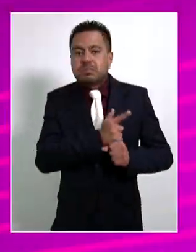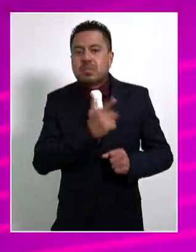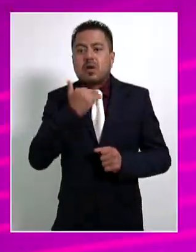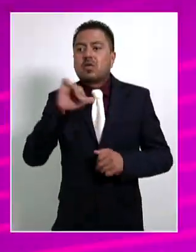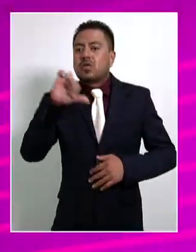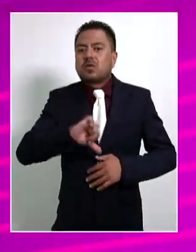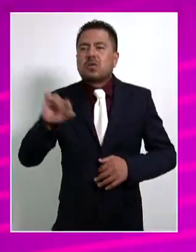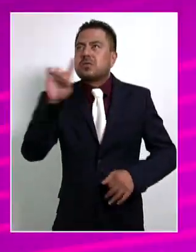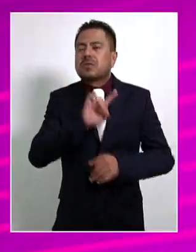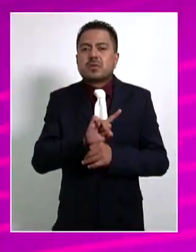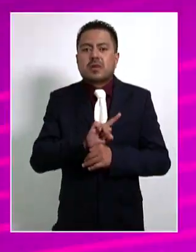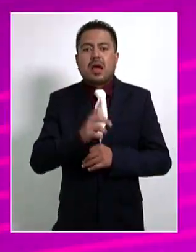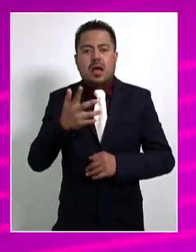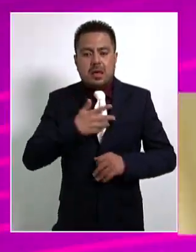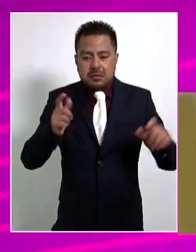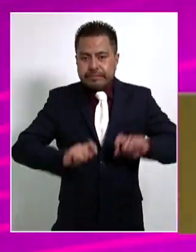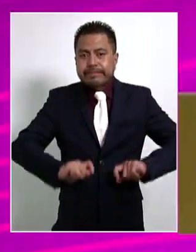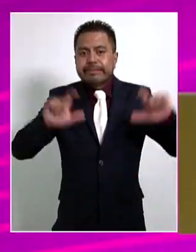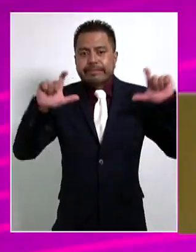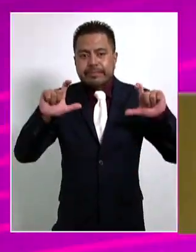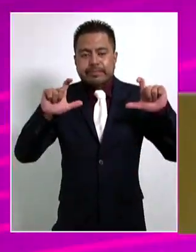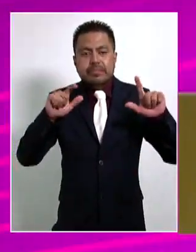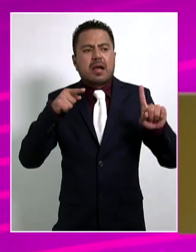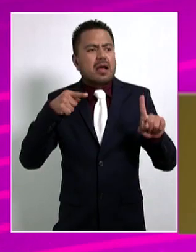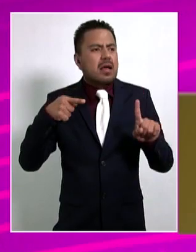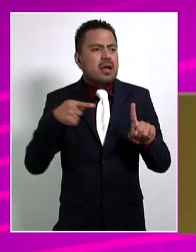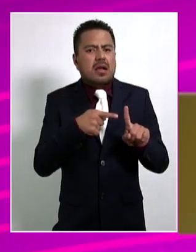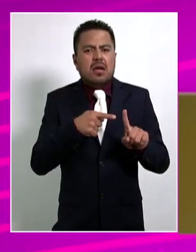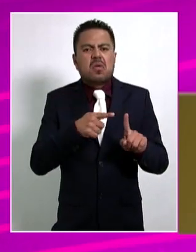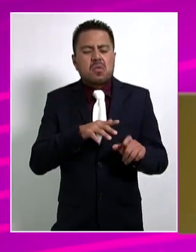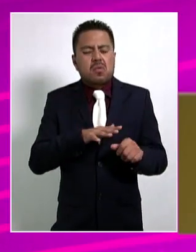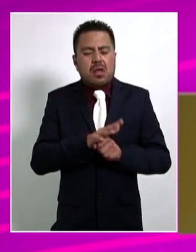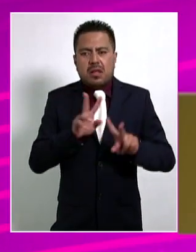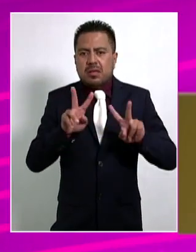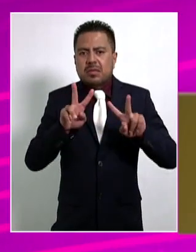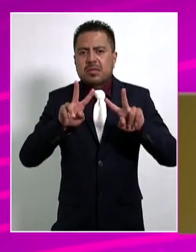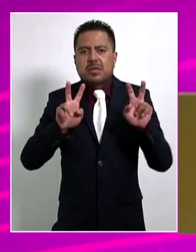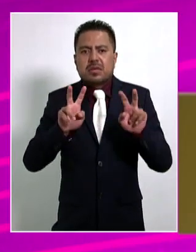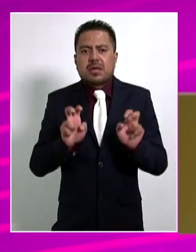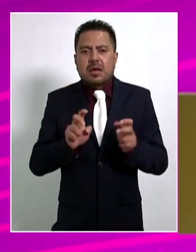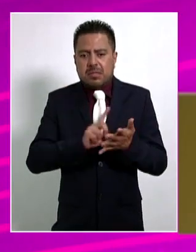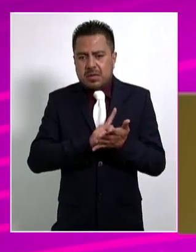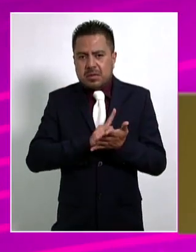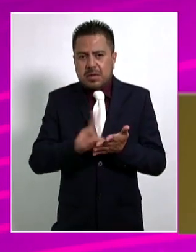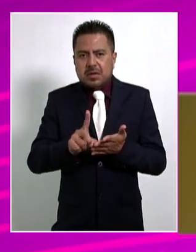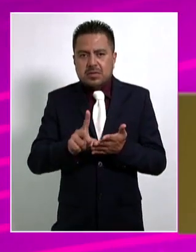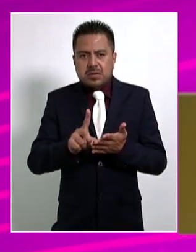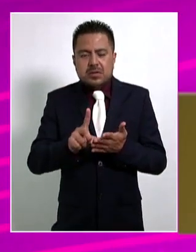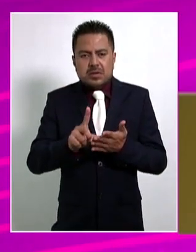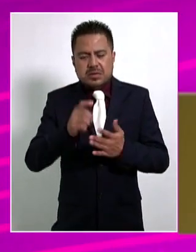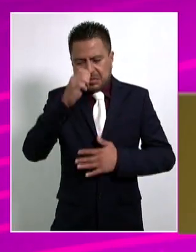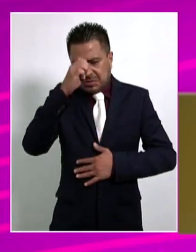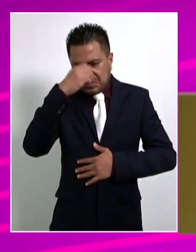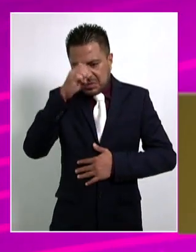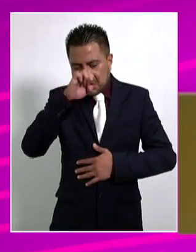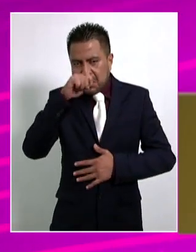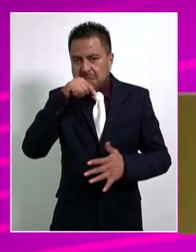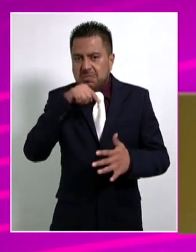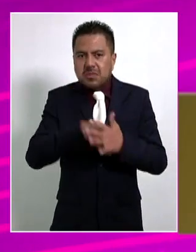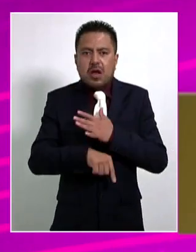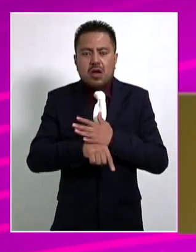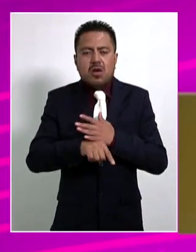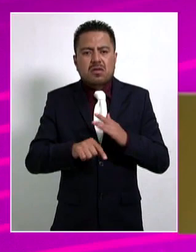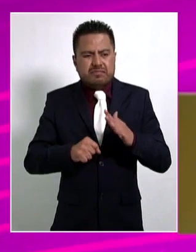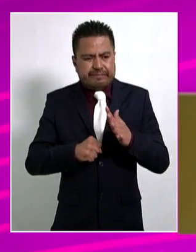El día de hoy vamos a tener un programa que se va a referir al tema de los derechos, de las experiencias, de